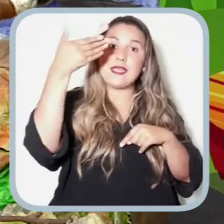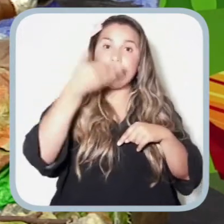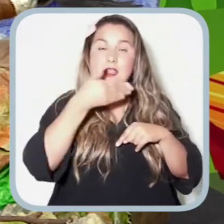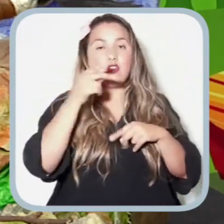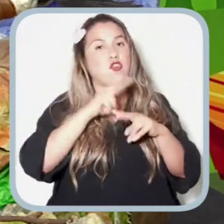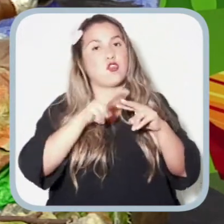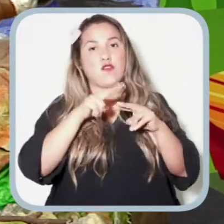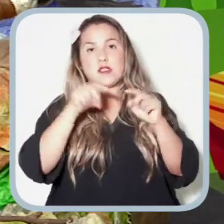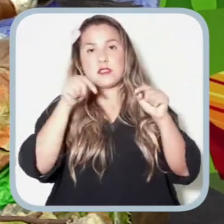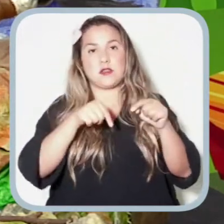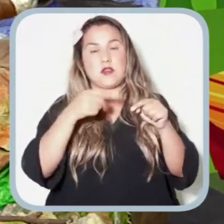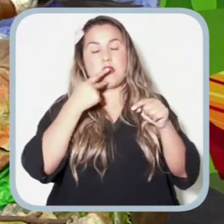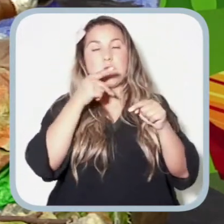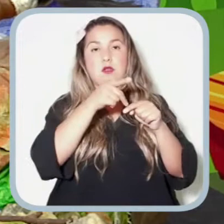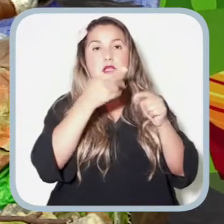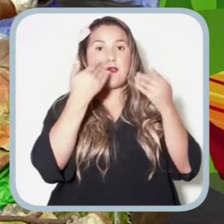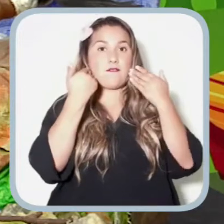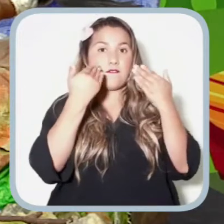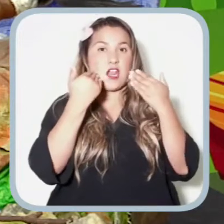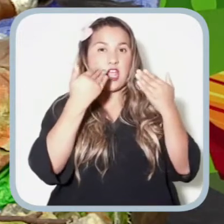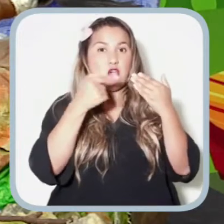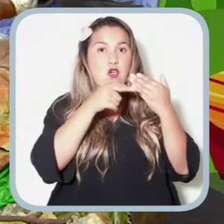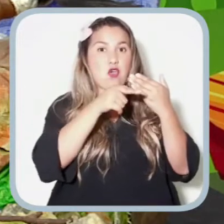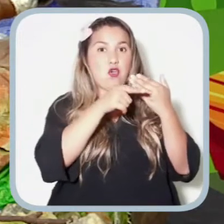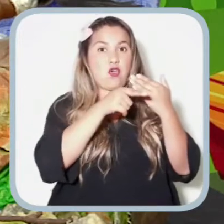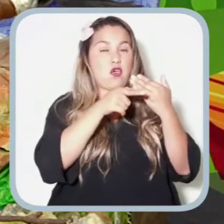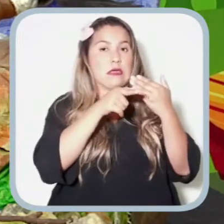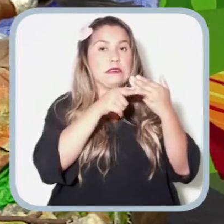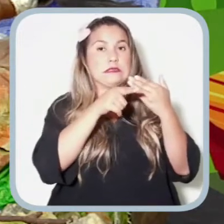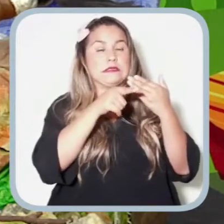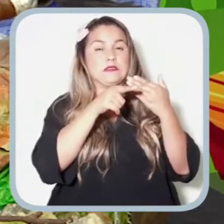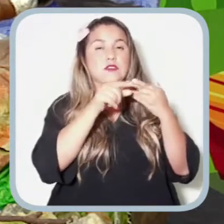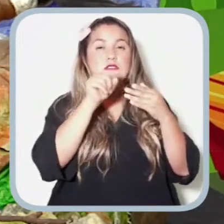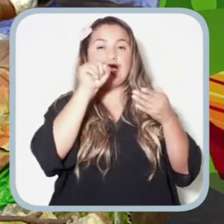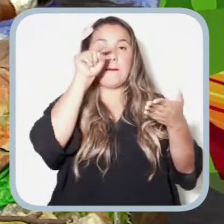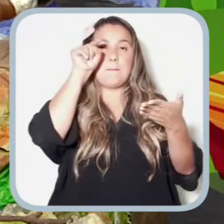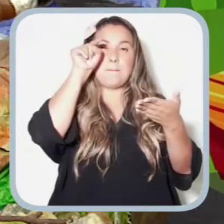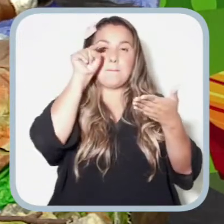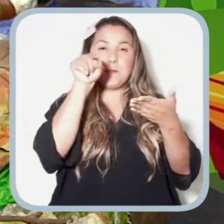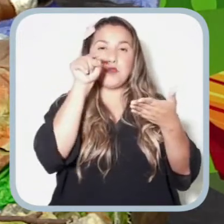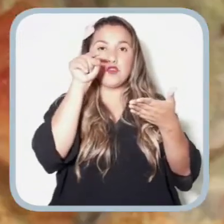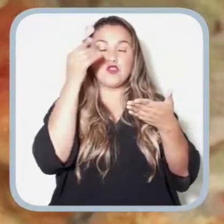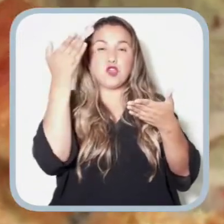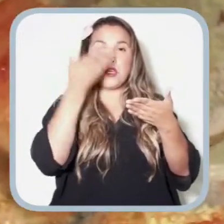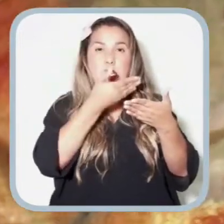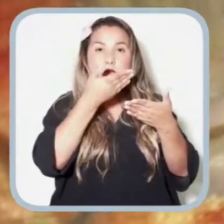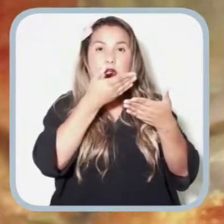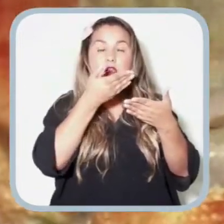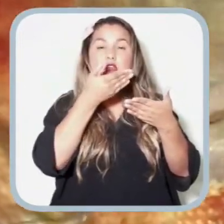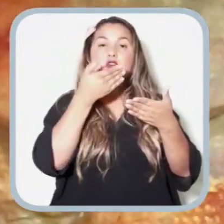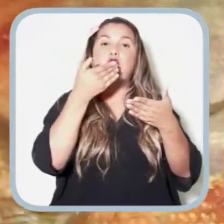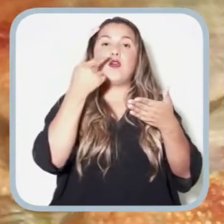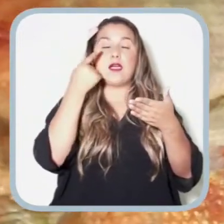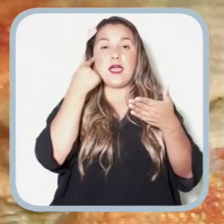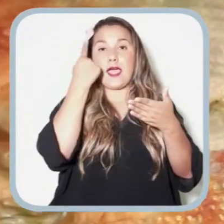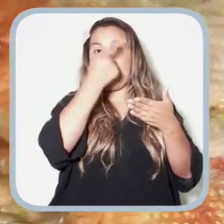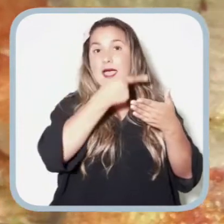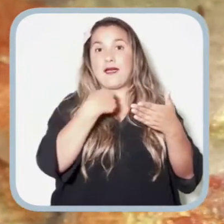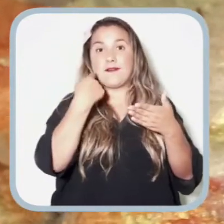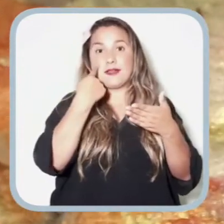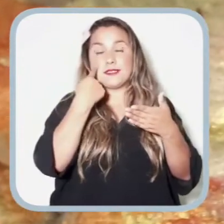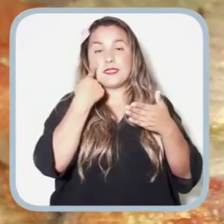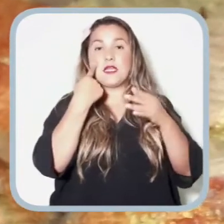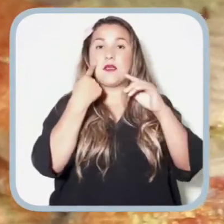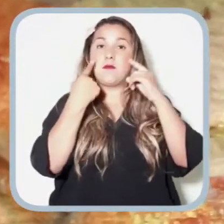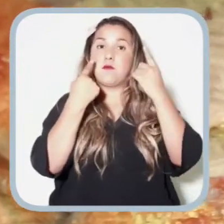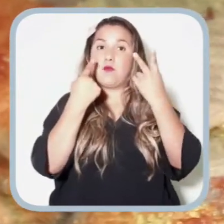porque esto está fresco entonces punto de negro pongo ahí en mi en mi cabeza por ambos